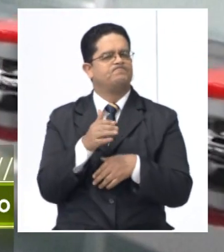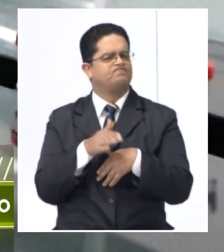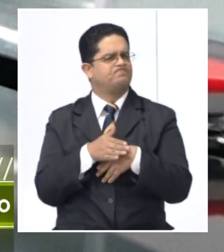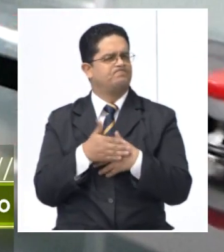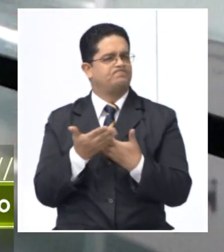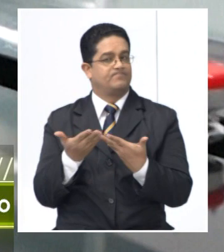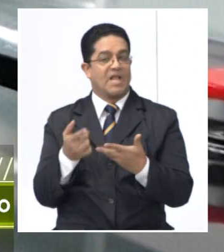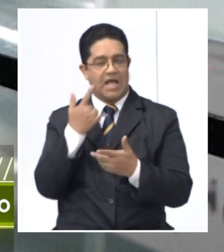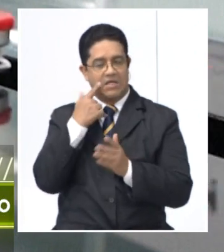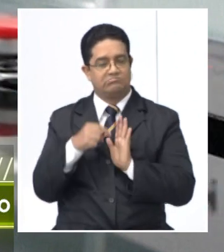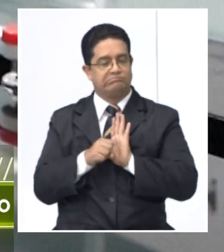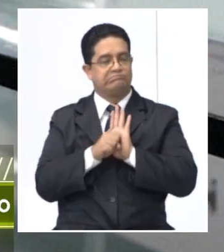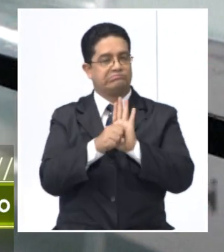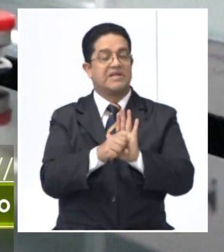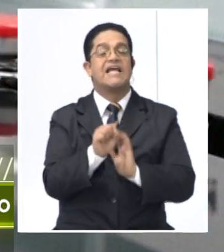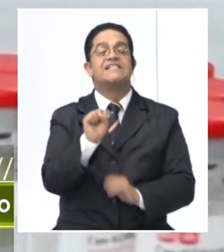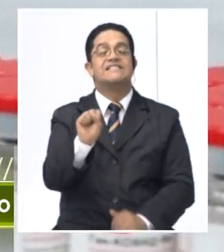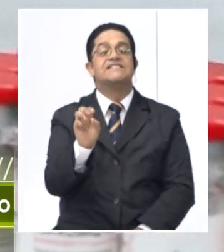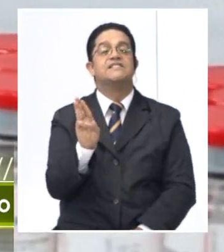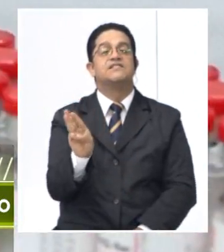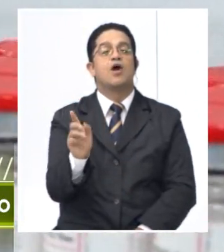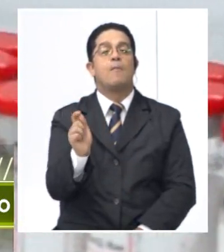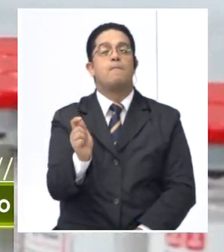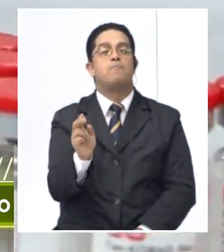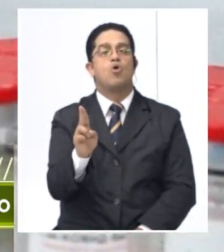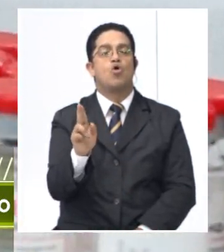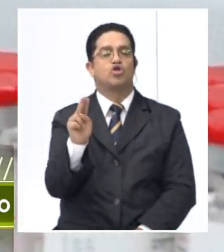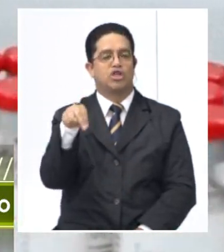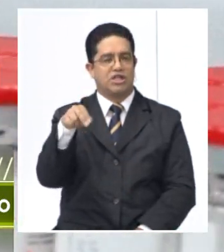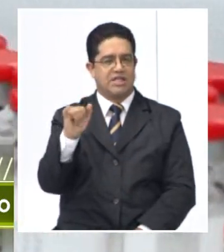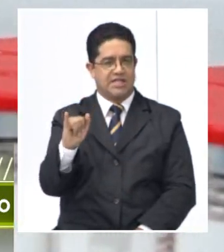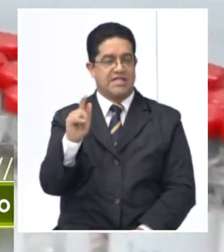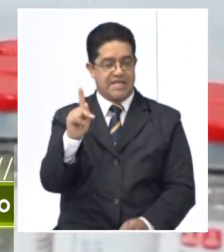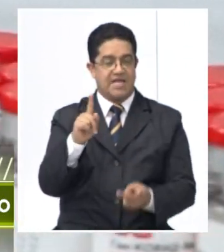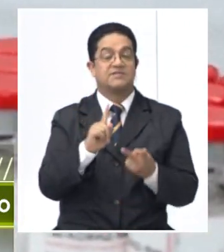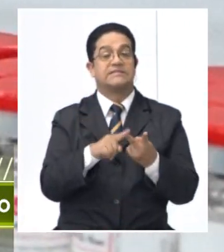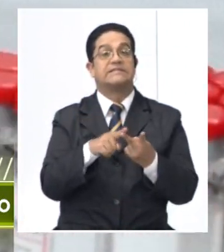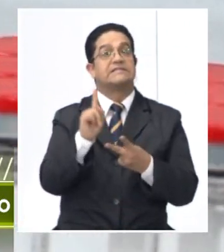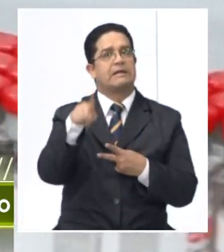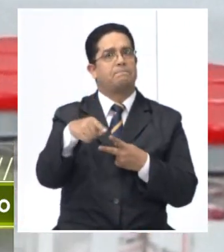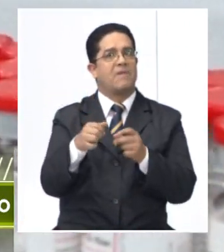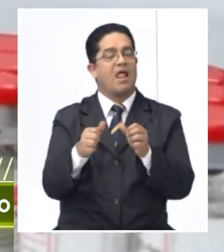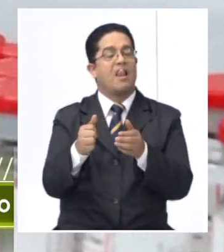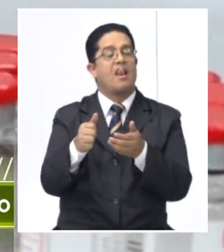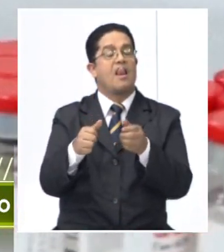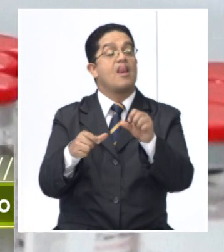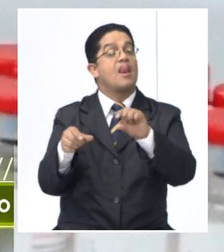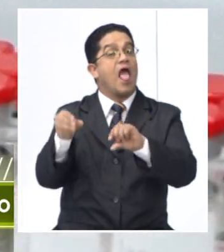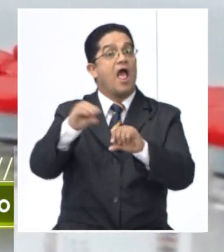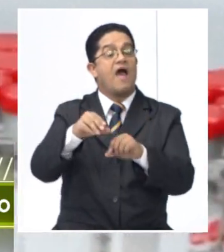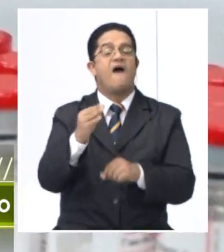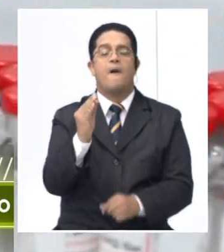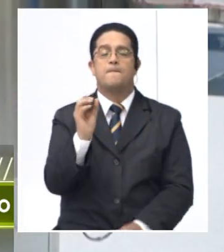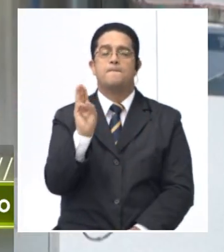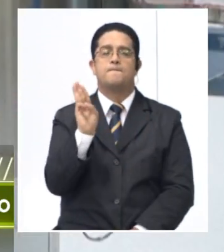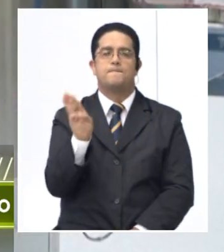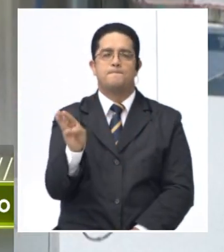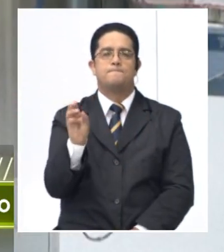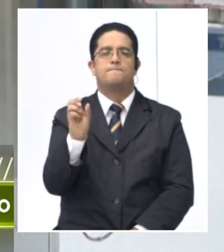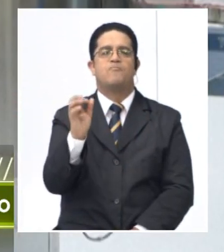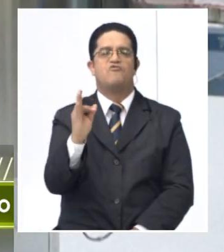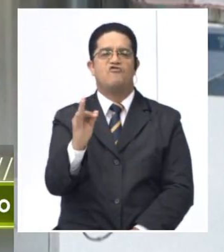la Sputnik V, seguido del laboratorio Pfizer, quien junto a BioNTech creó la vacuna